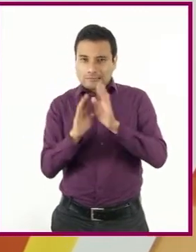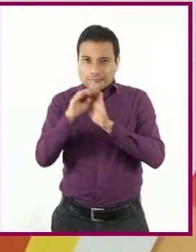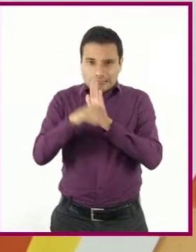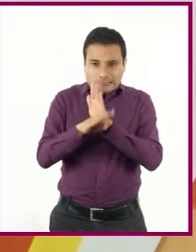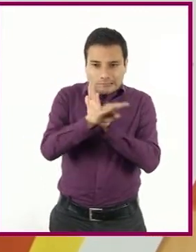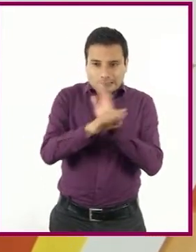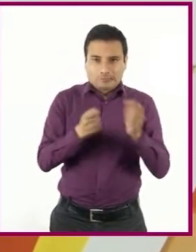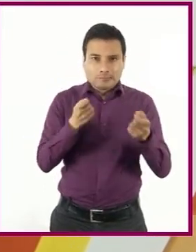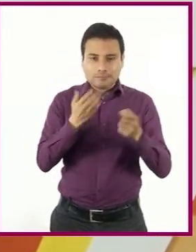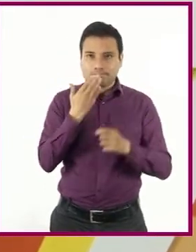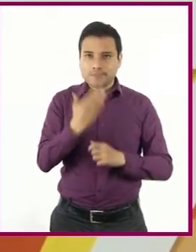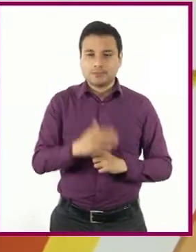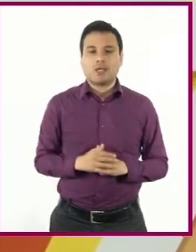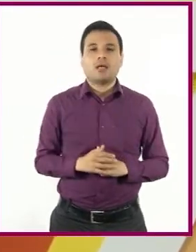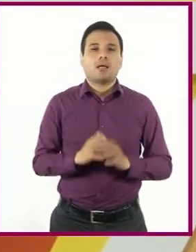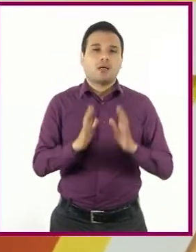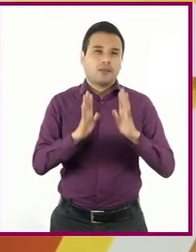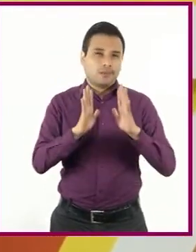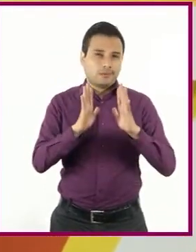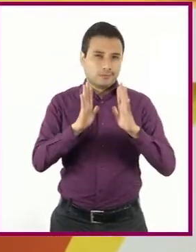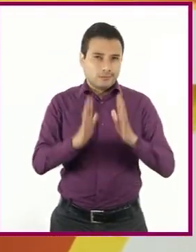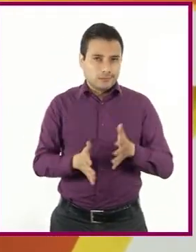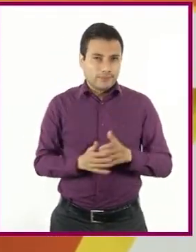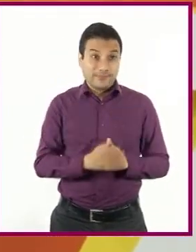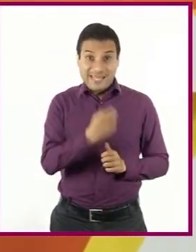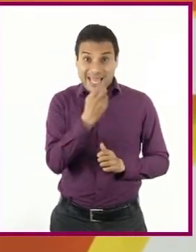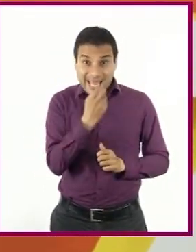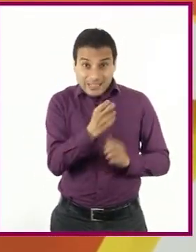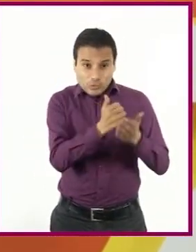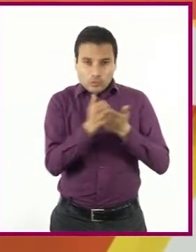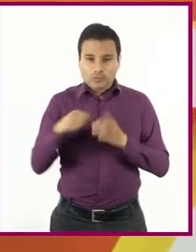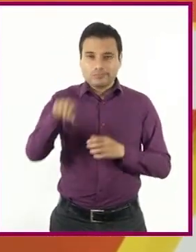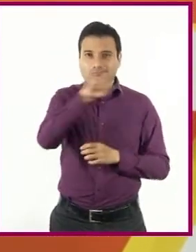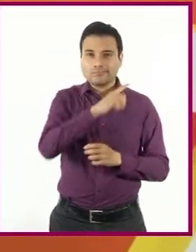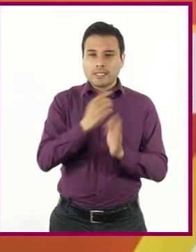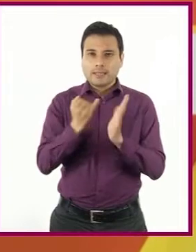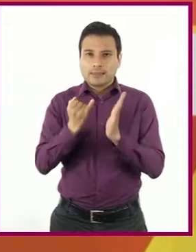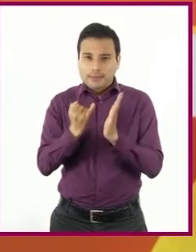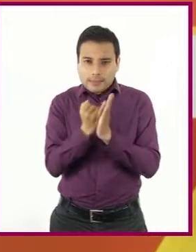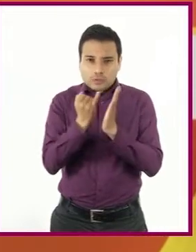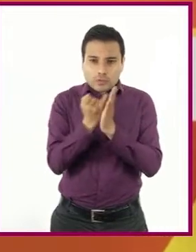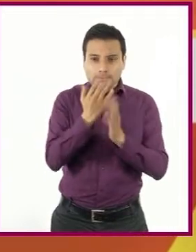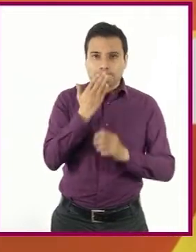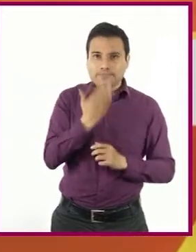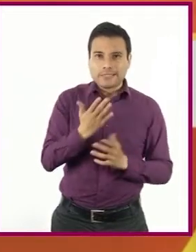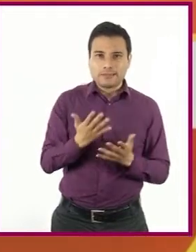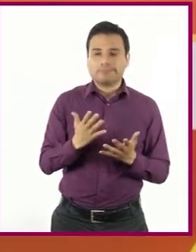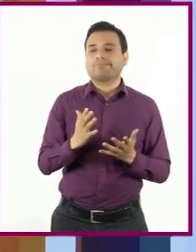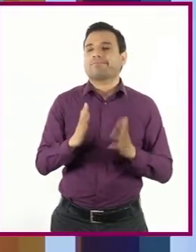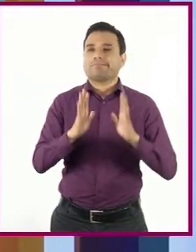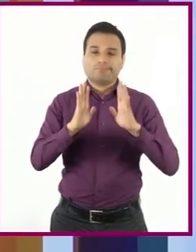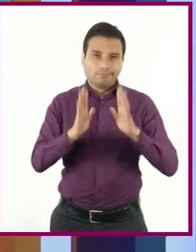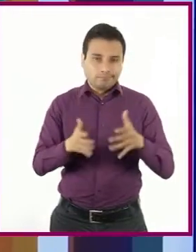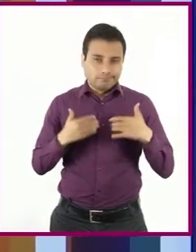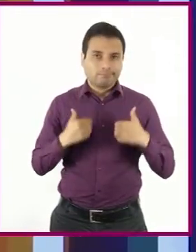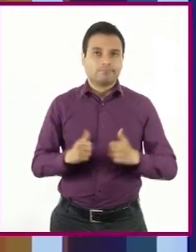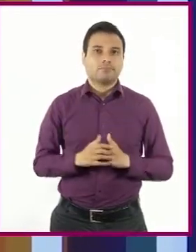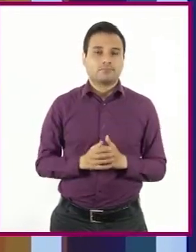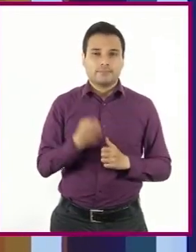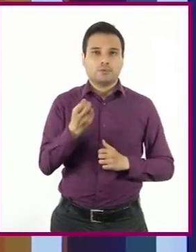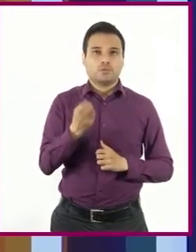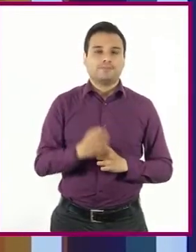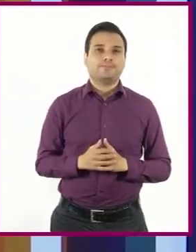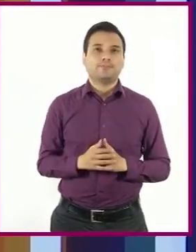es un indicador económico que facilita la toma de decisiones con respecto al comportamiento de los precios. Así